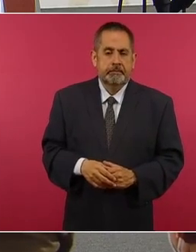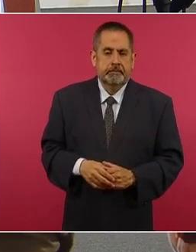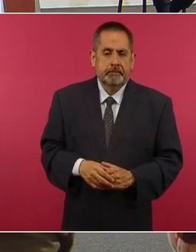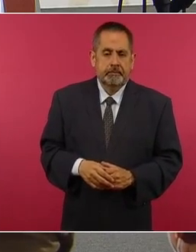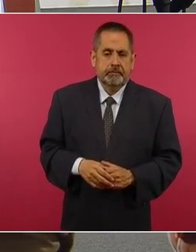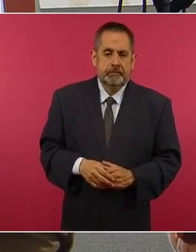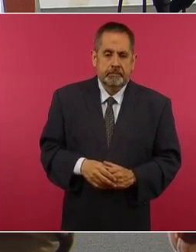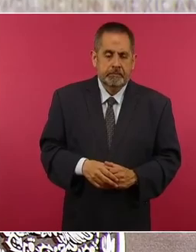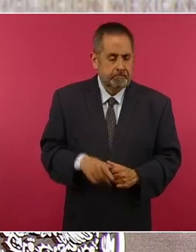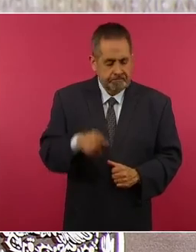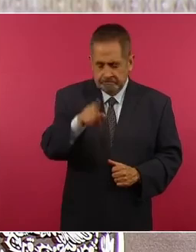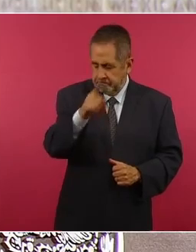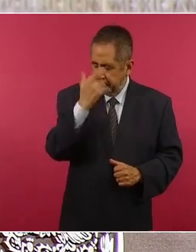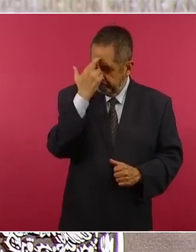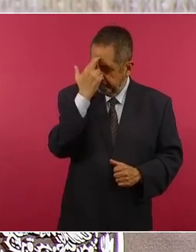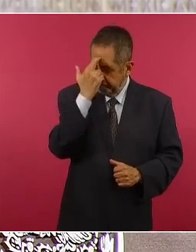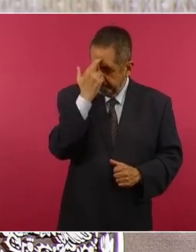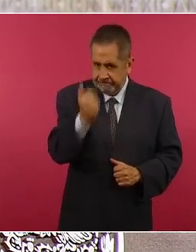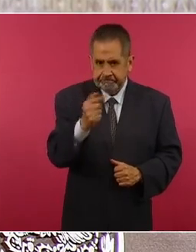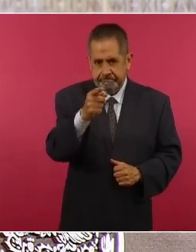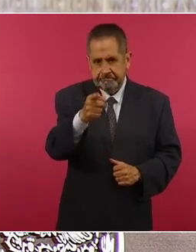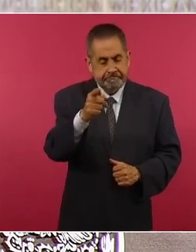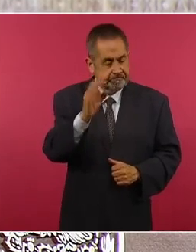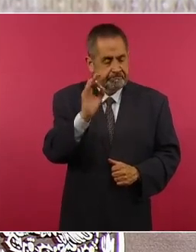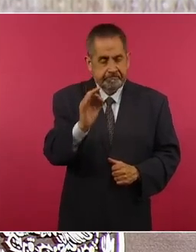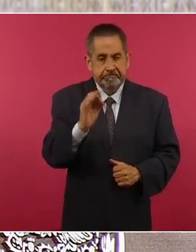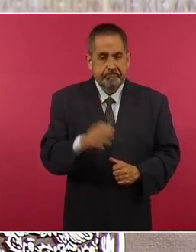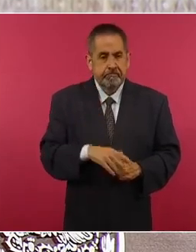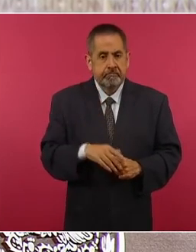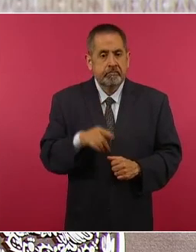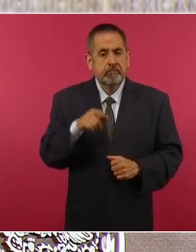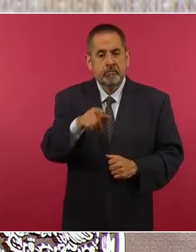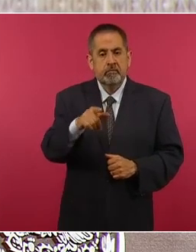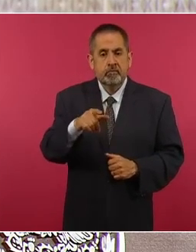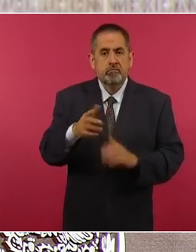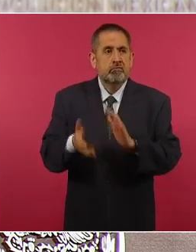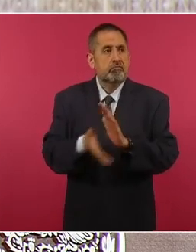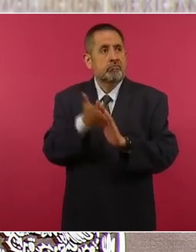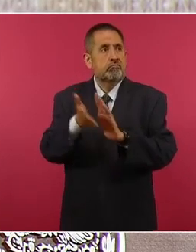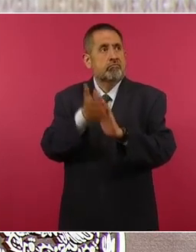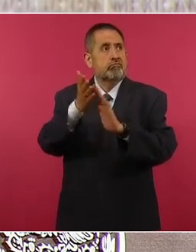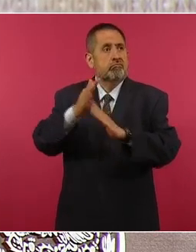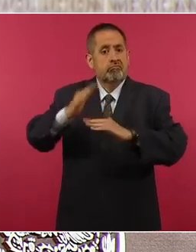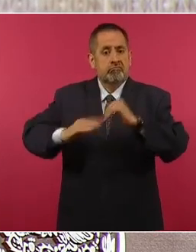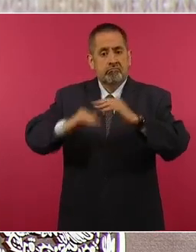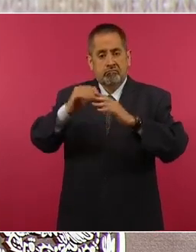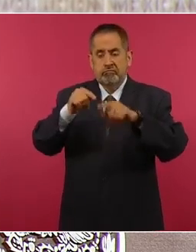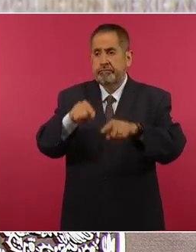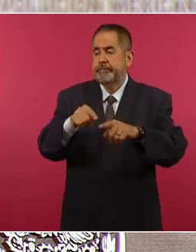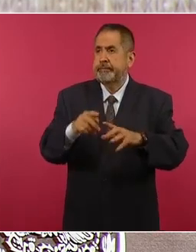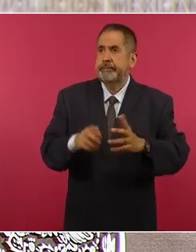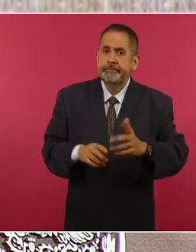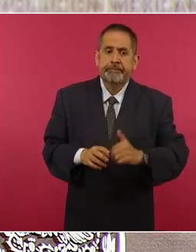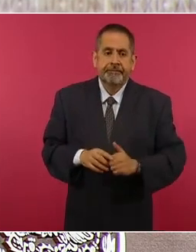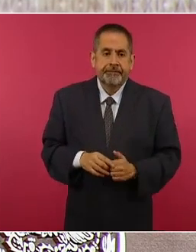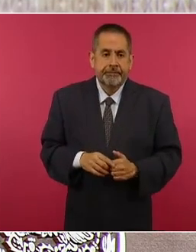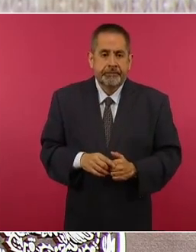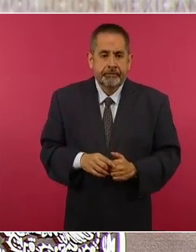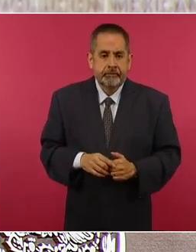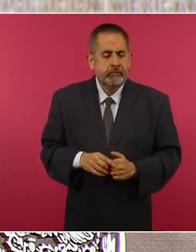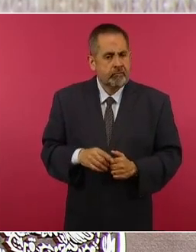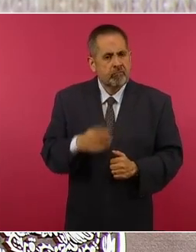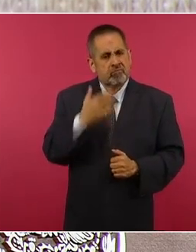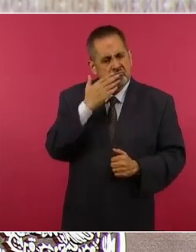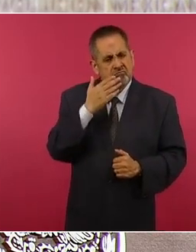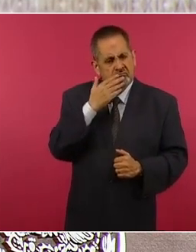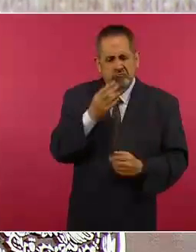tienes toda la razón. La industria de la construcción es muy